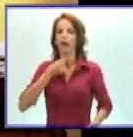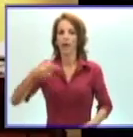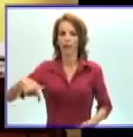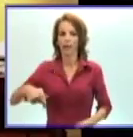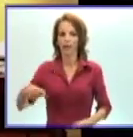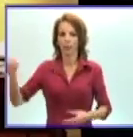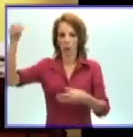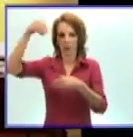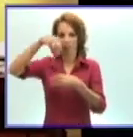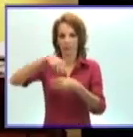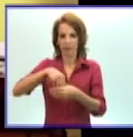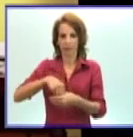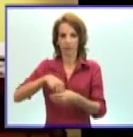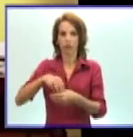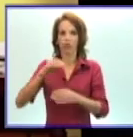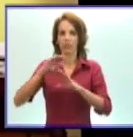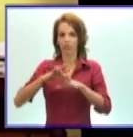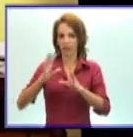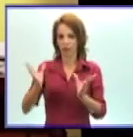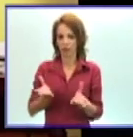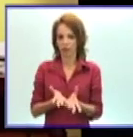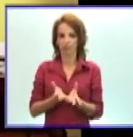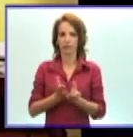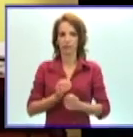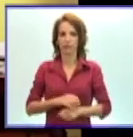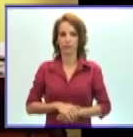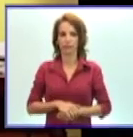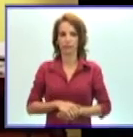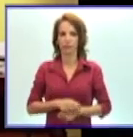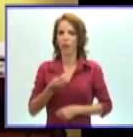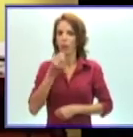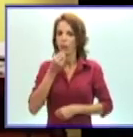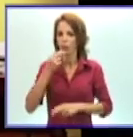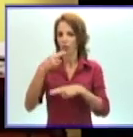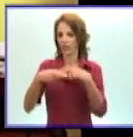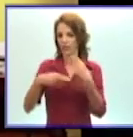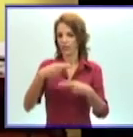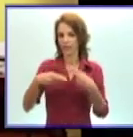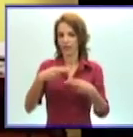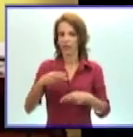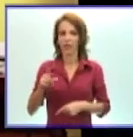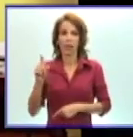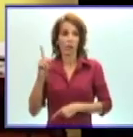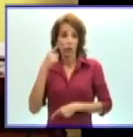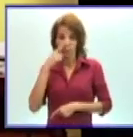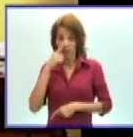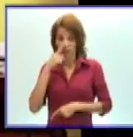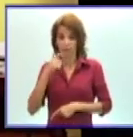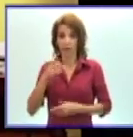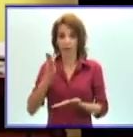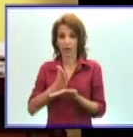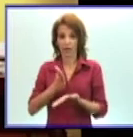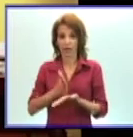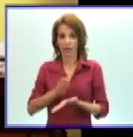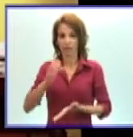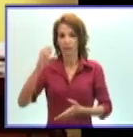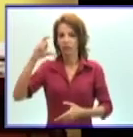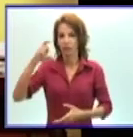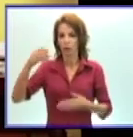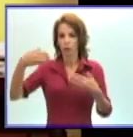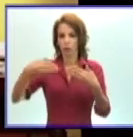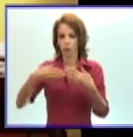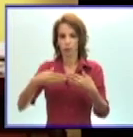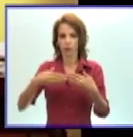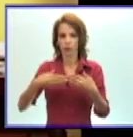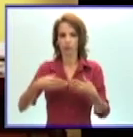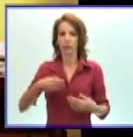de ¿qué? De universo. ¿Lo pudieron realizar? Bueno, si no, al terminar la clase concluyan con los ejemplos